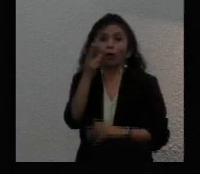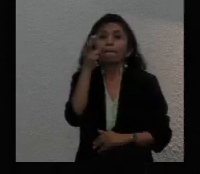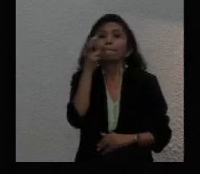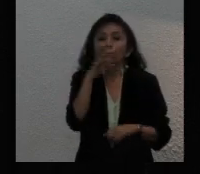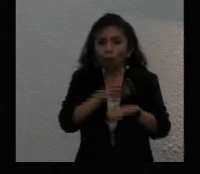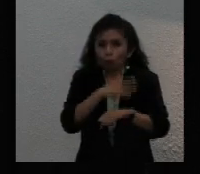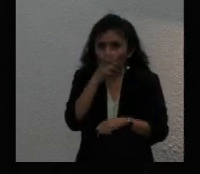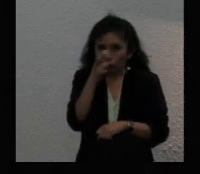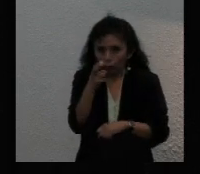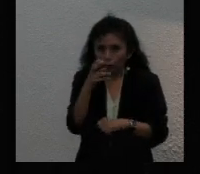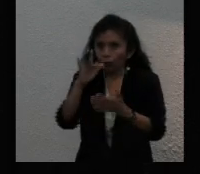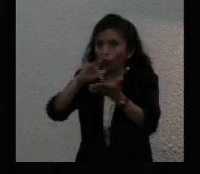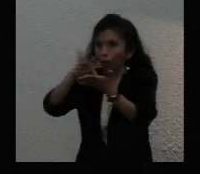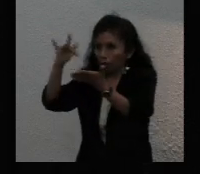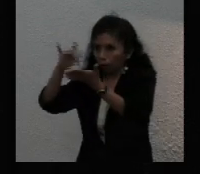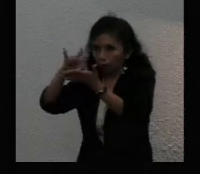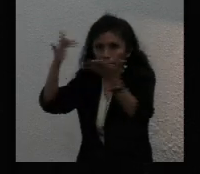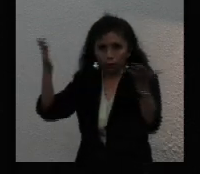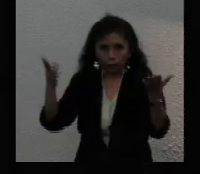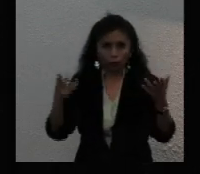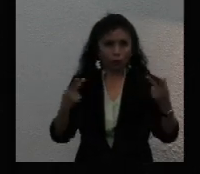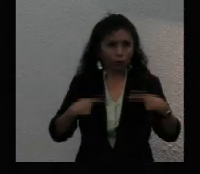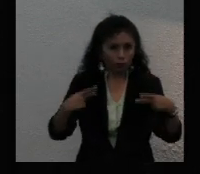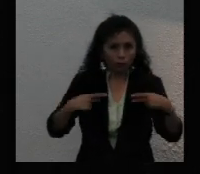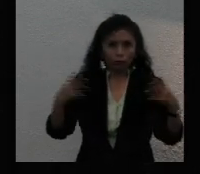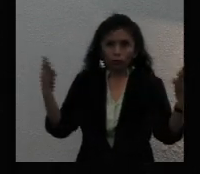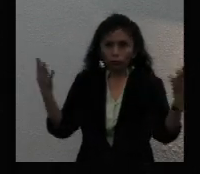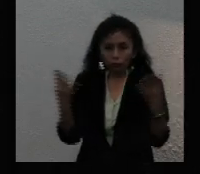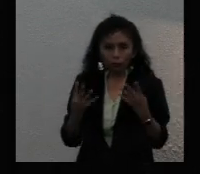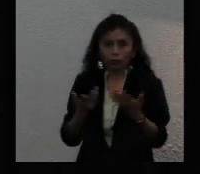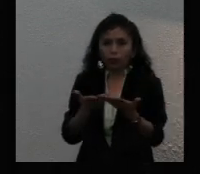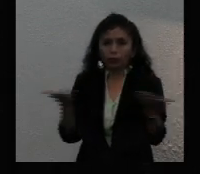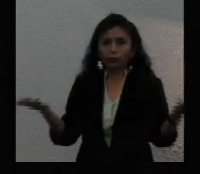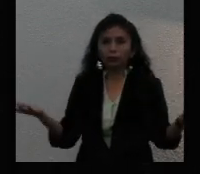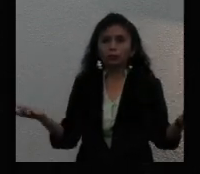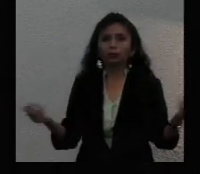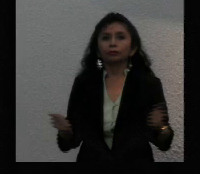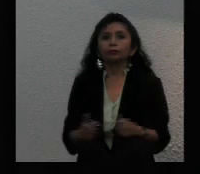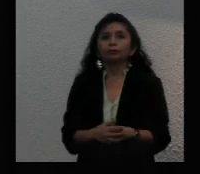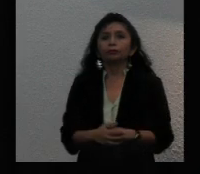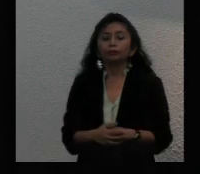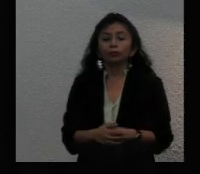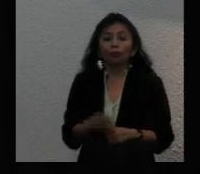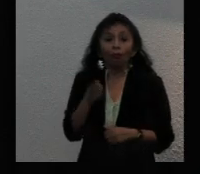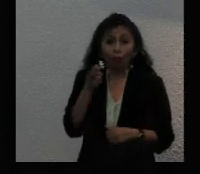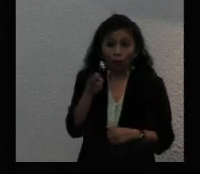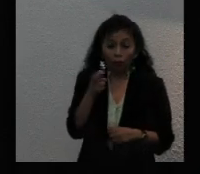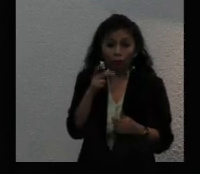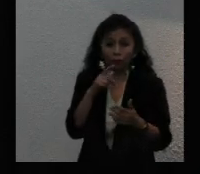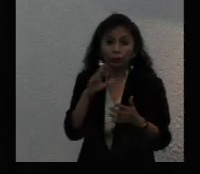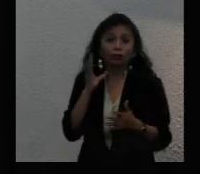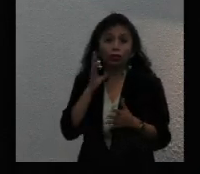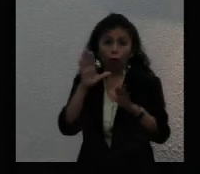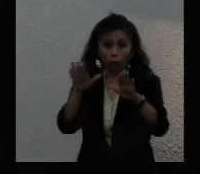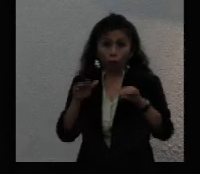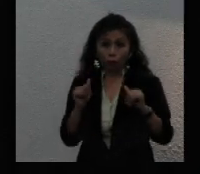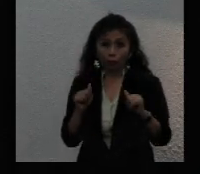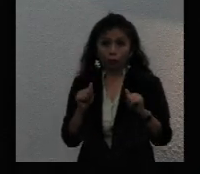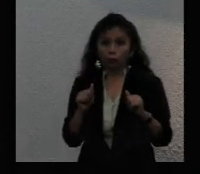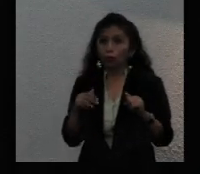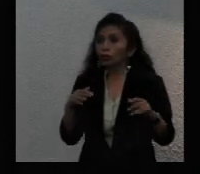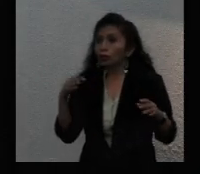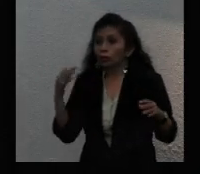y agradeciendo la presencia de las y los ciudadanos asistentes a este recinto y de quienes nos